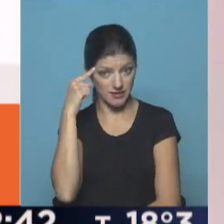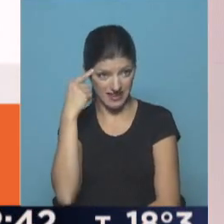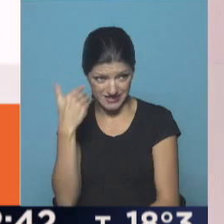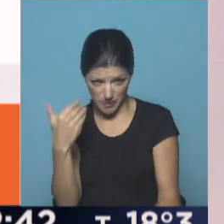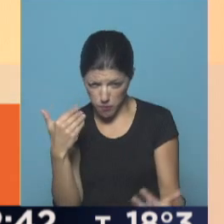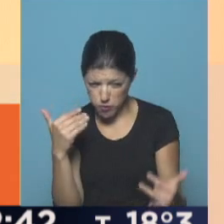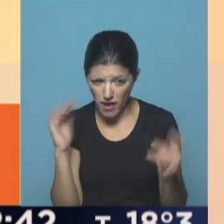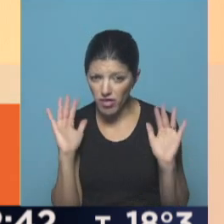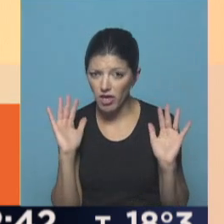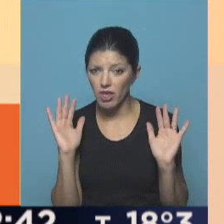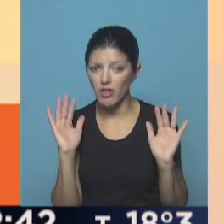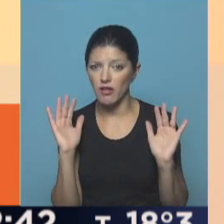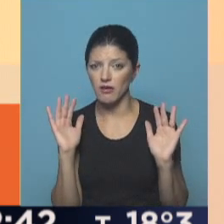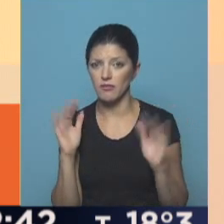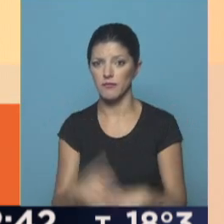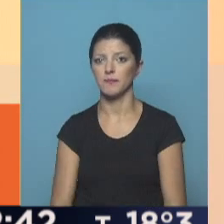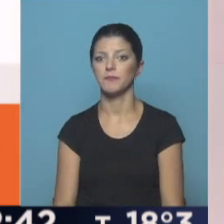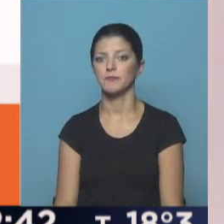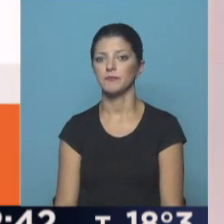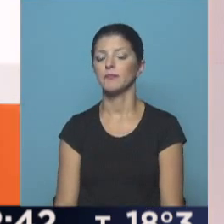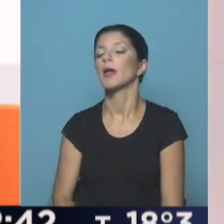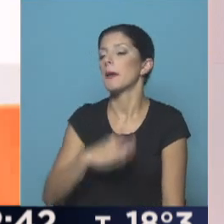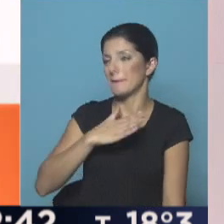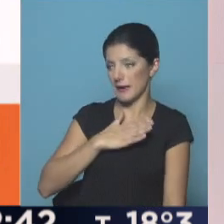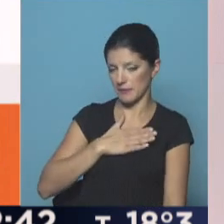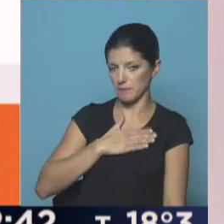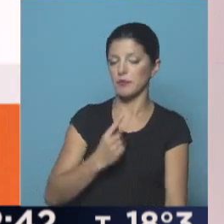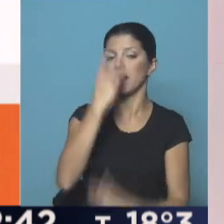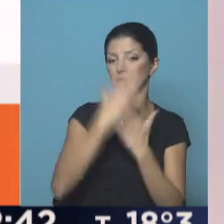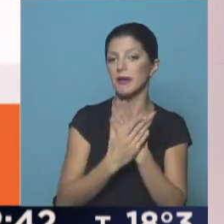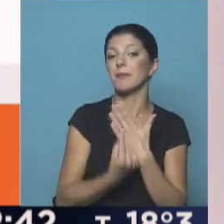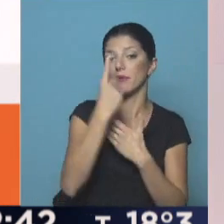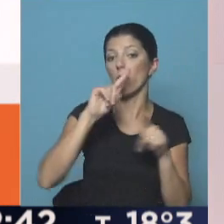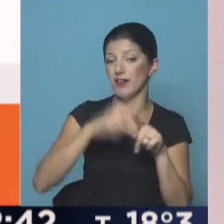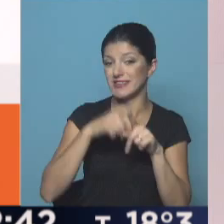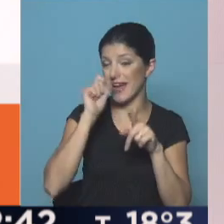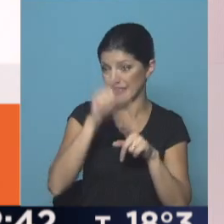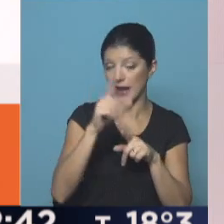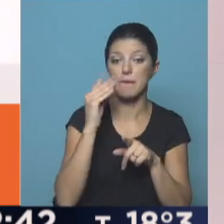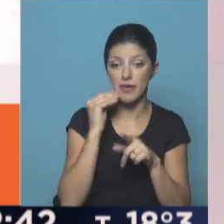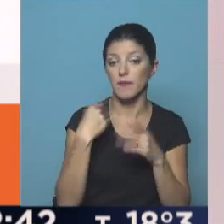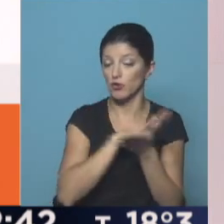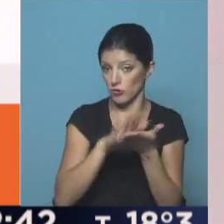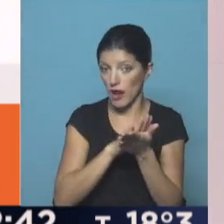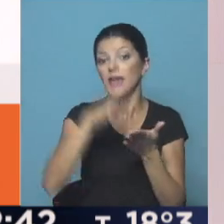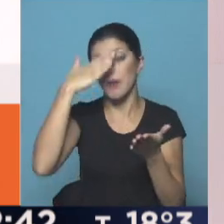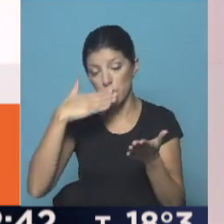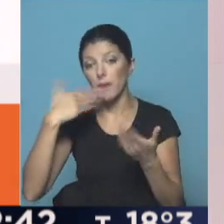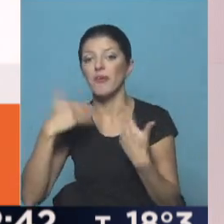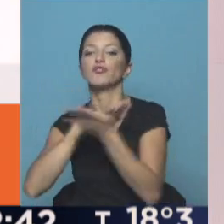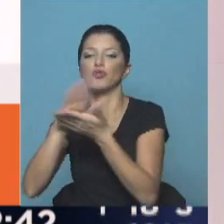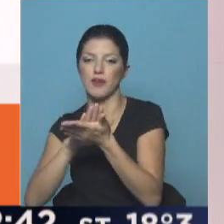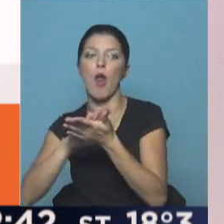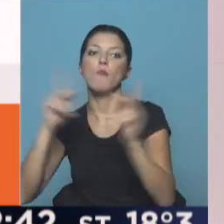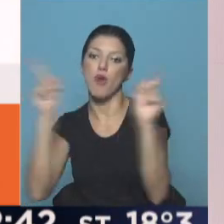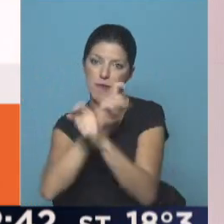poder poner en marcha? Yo creo que May tiene que resolver cuestiones de política doméstica para poder resolver primero cuestiones de política exterior. Es